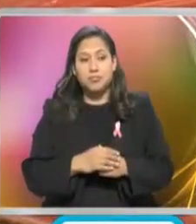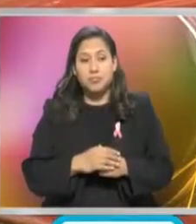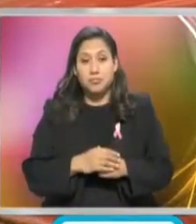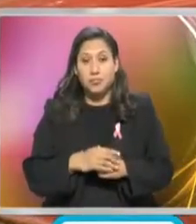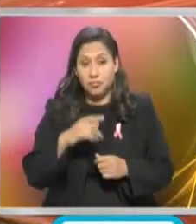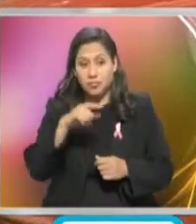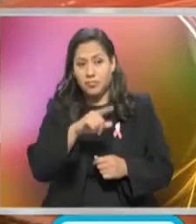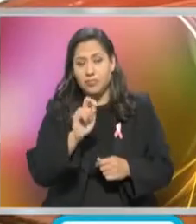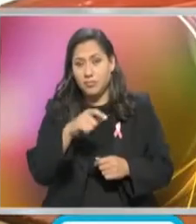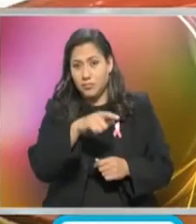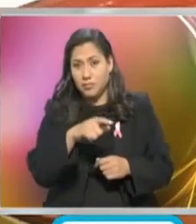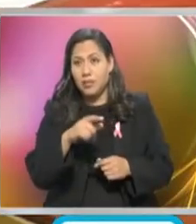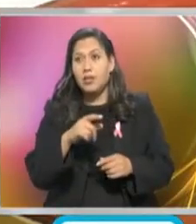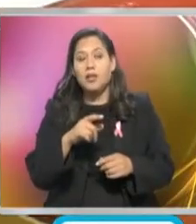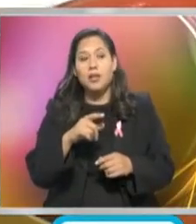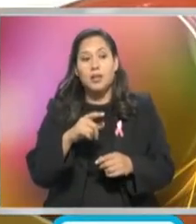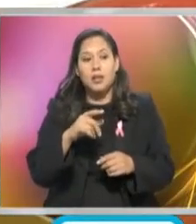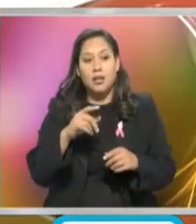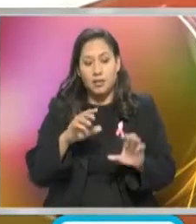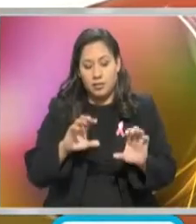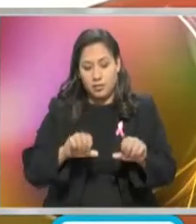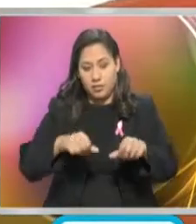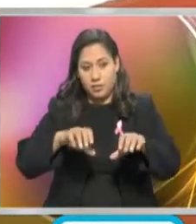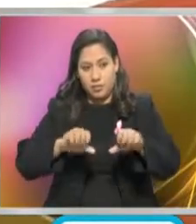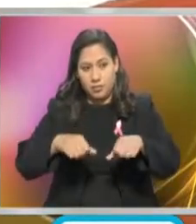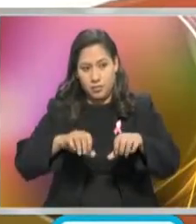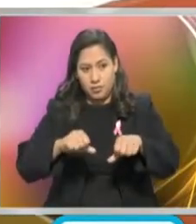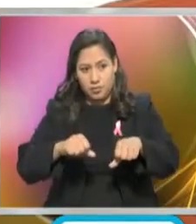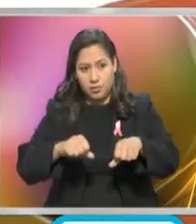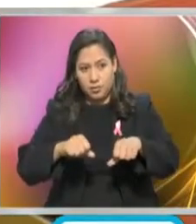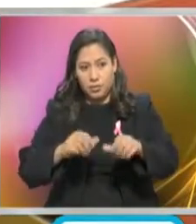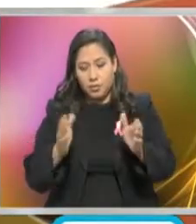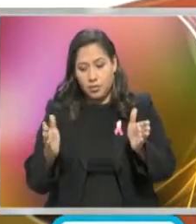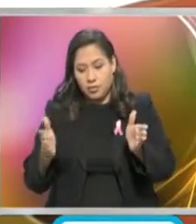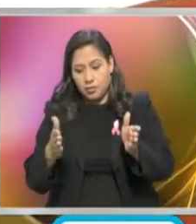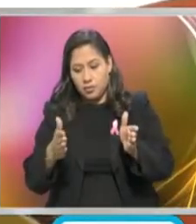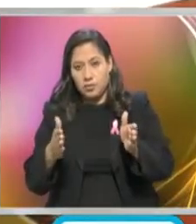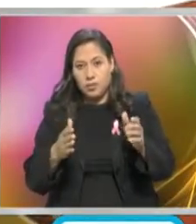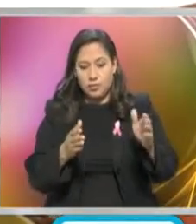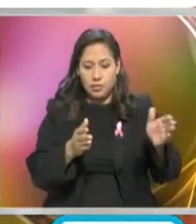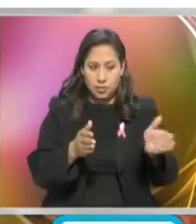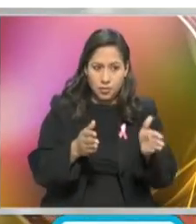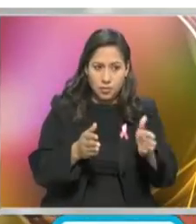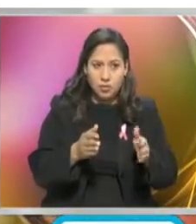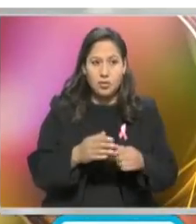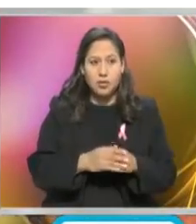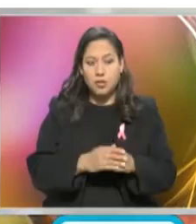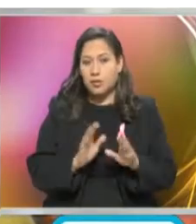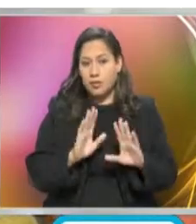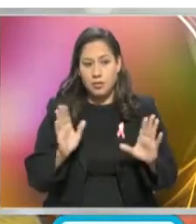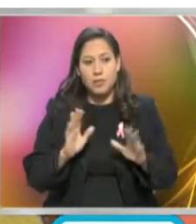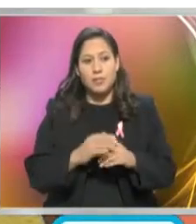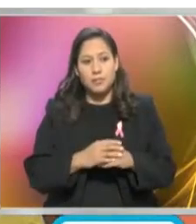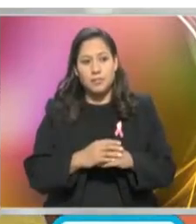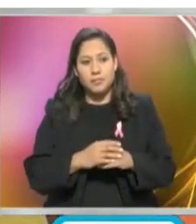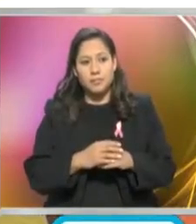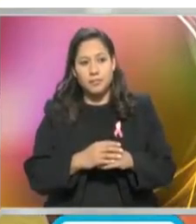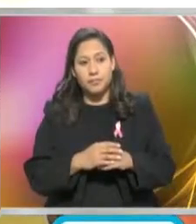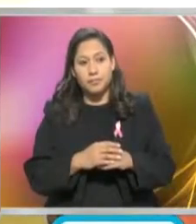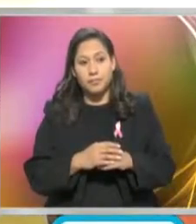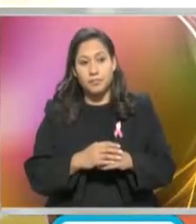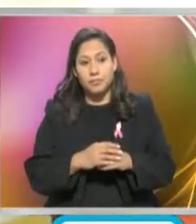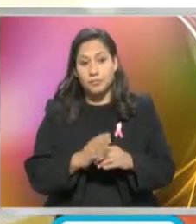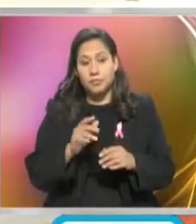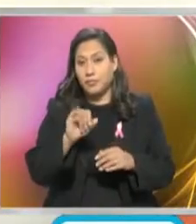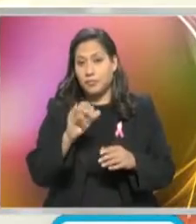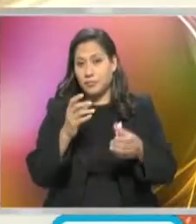Lo que hacen ahí los buenos es que lo ponen en la orillita, pones así y la apachurras por si se sale un poco, ¿no? Del arroz y eso. apachurras. Y